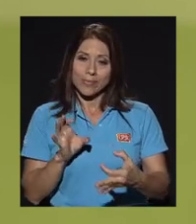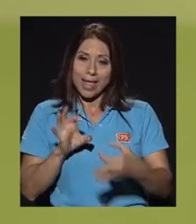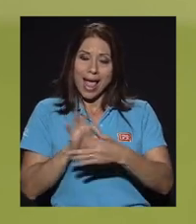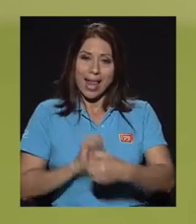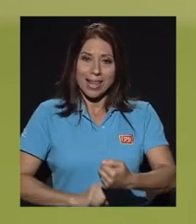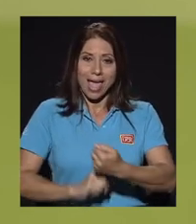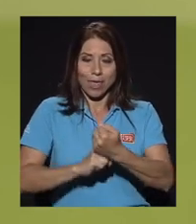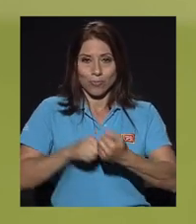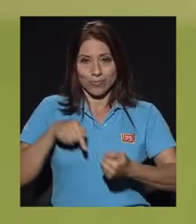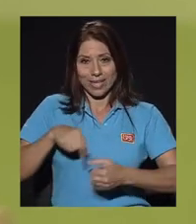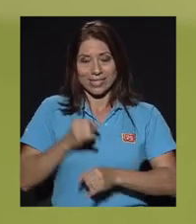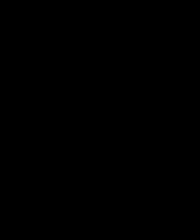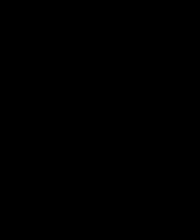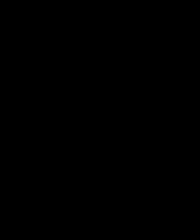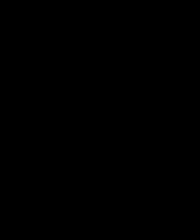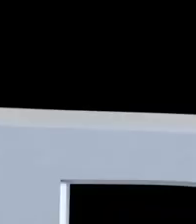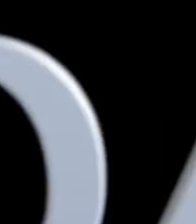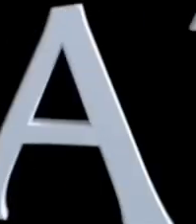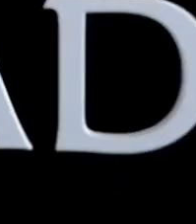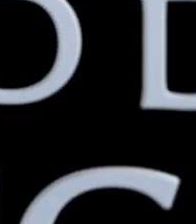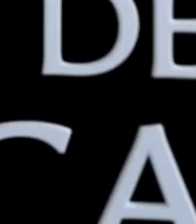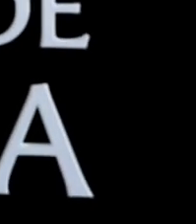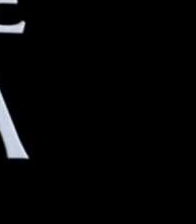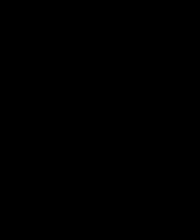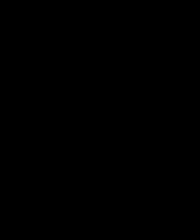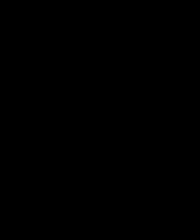esta institución. Muchísimas gracias.